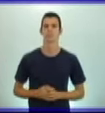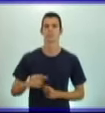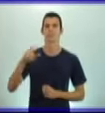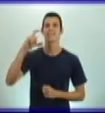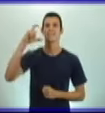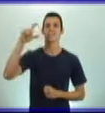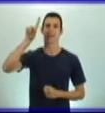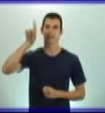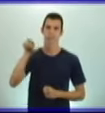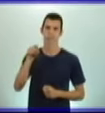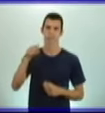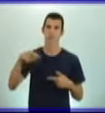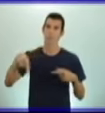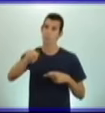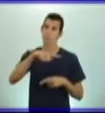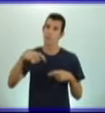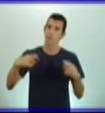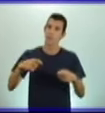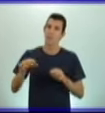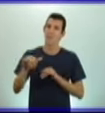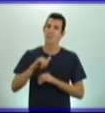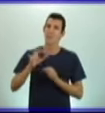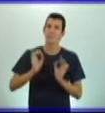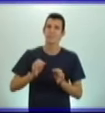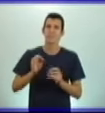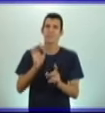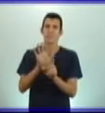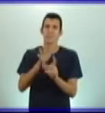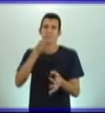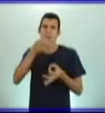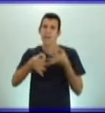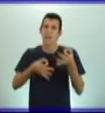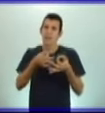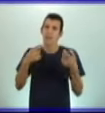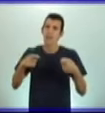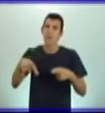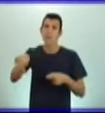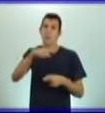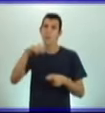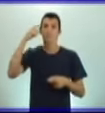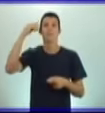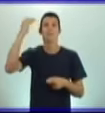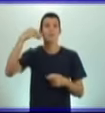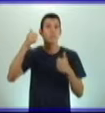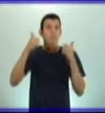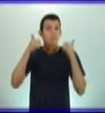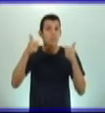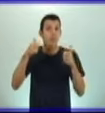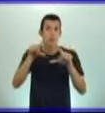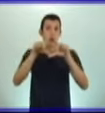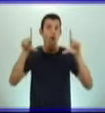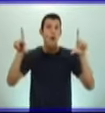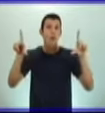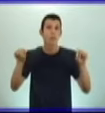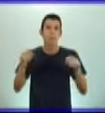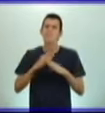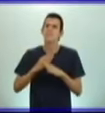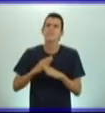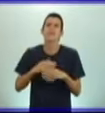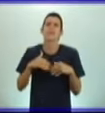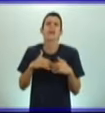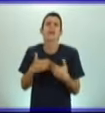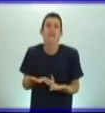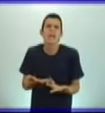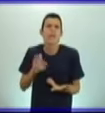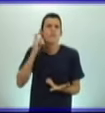concepto de función. Ahora tenemos dos conjuntos A y B. Y me dice, dado esos elementos, que